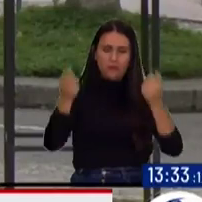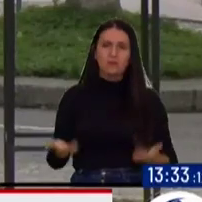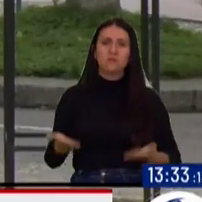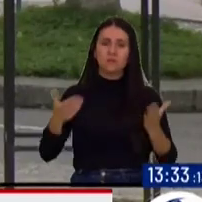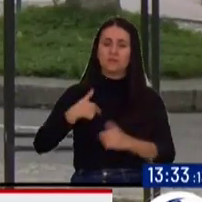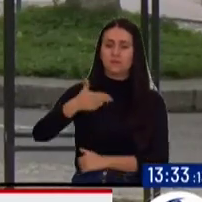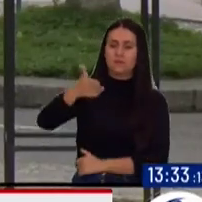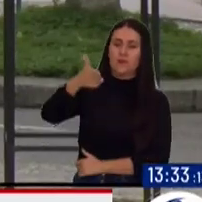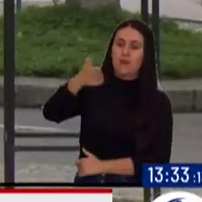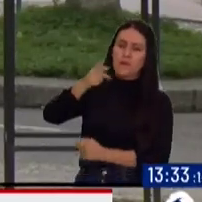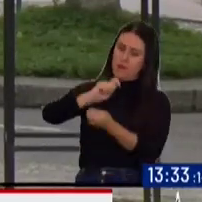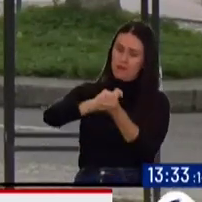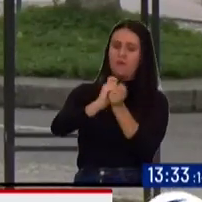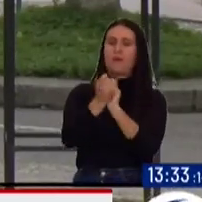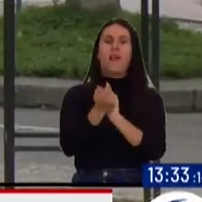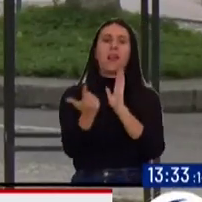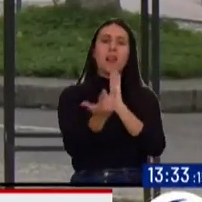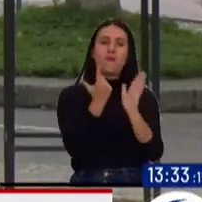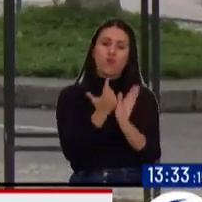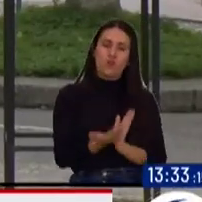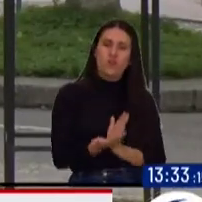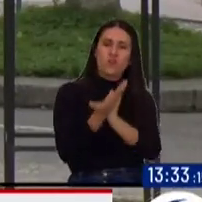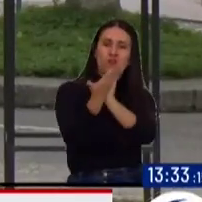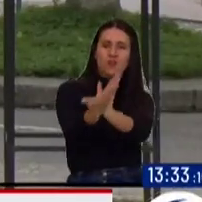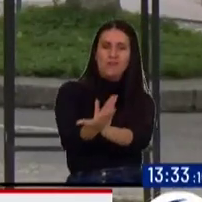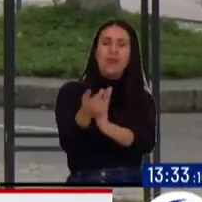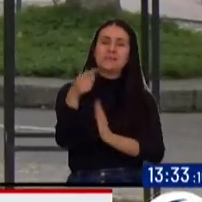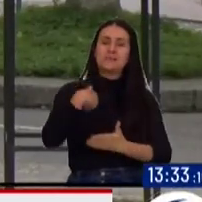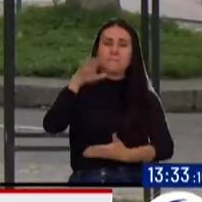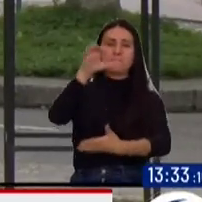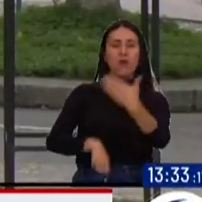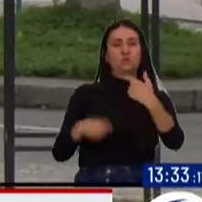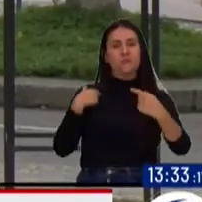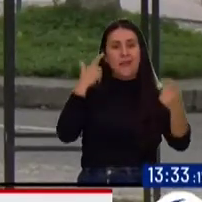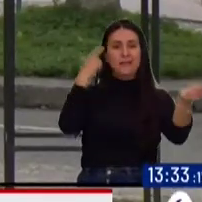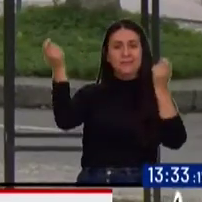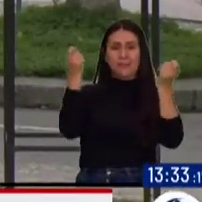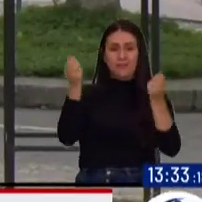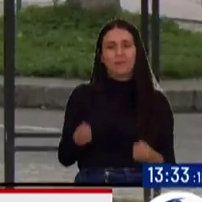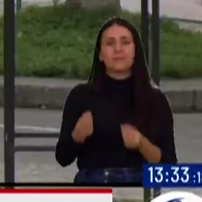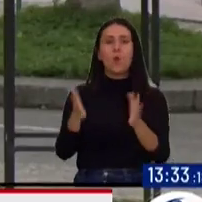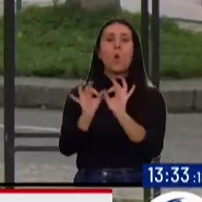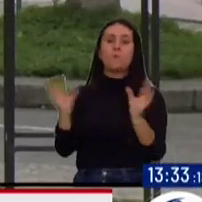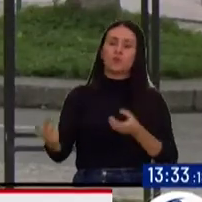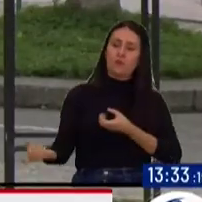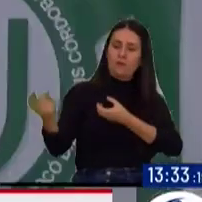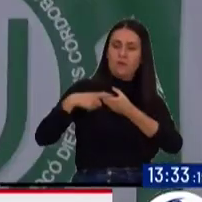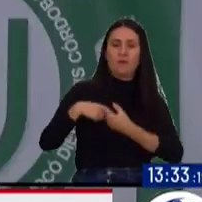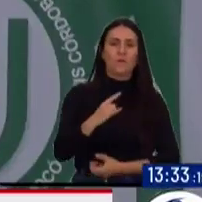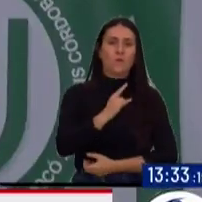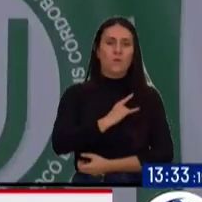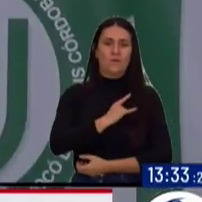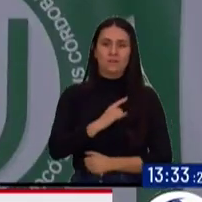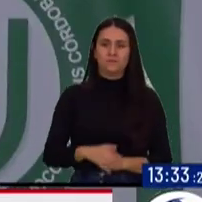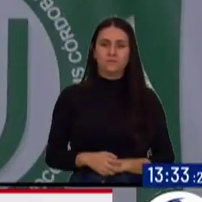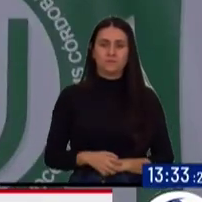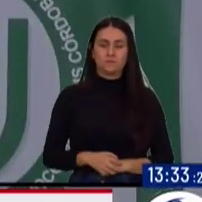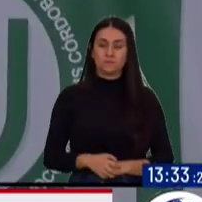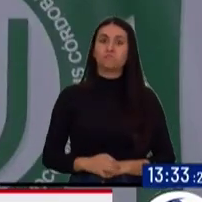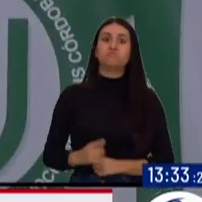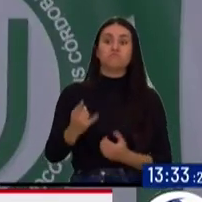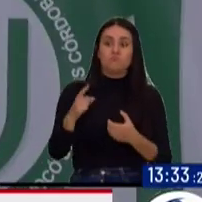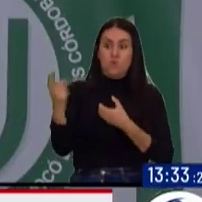arma por un libro. Esto les permitirá reducir este flagelo y brindarles una oportunidad de ingresos. Y eso ha